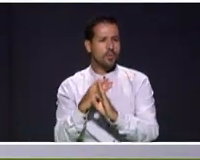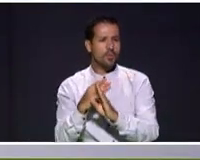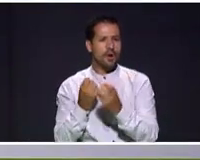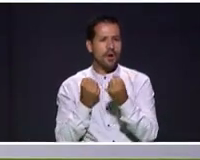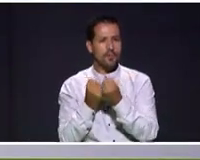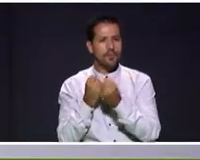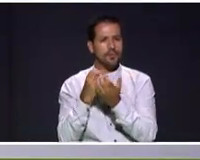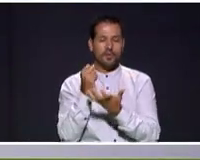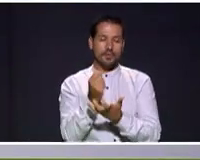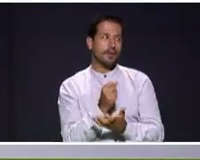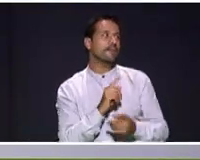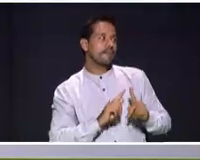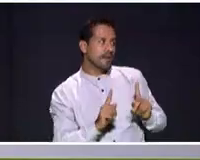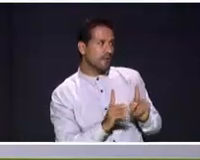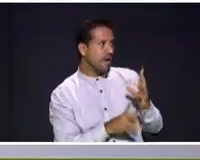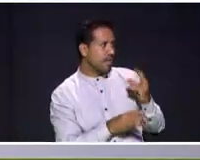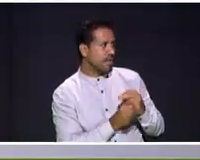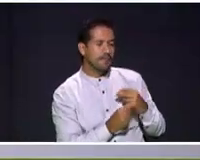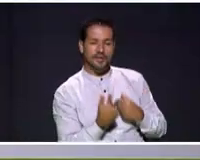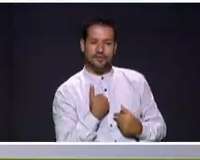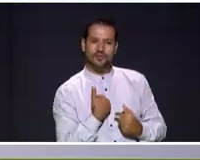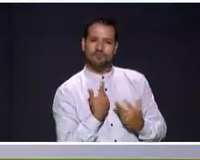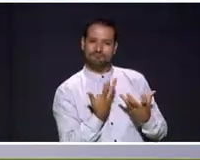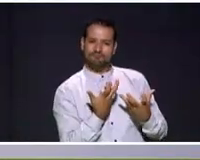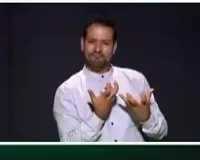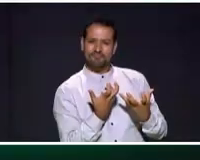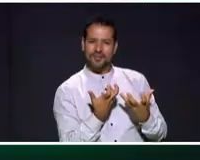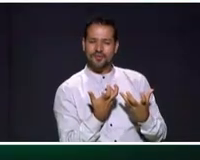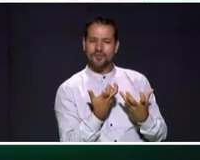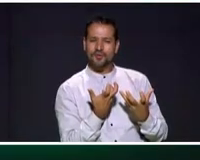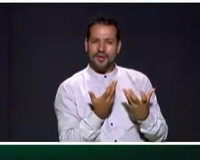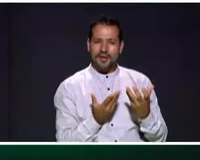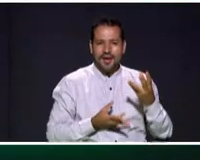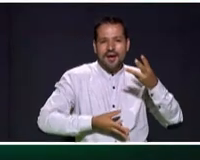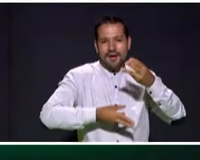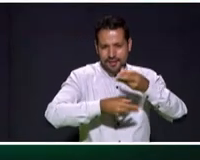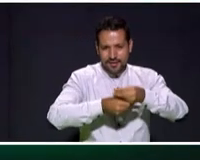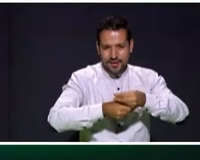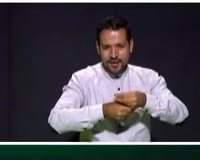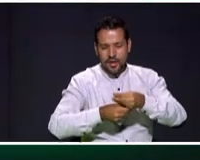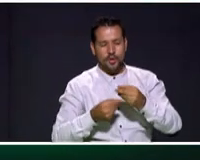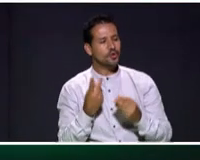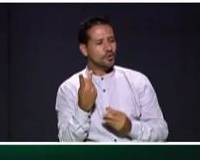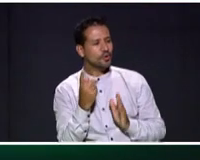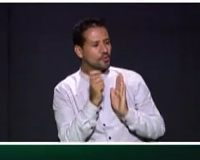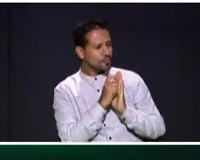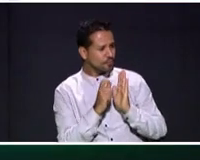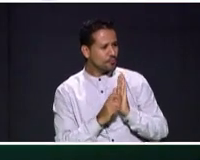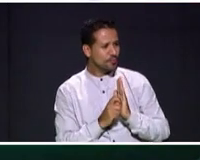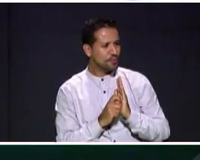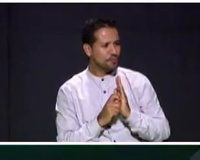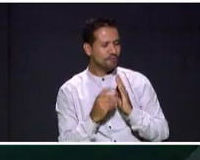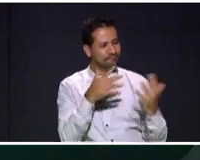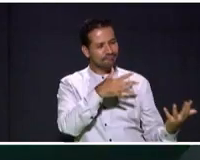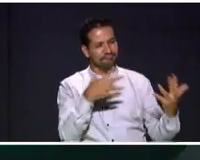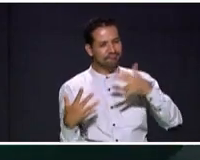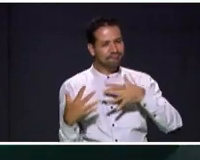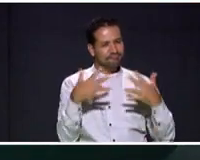sector agrario además mónica yo me atrevería a decir algo en los dos puntos hay una relación dice usted combate los grupos delincuenciales